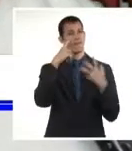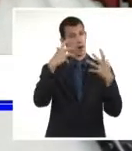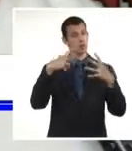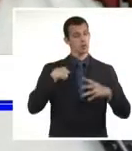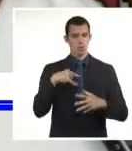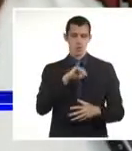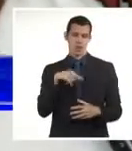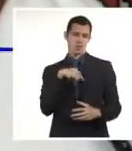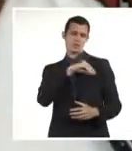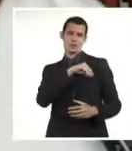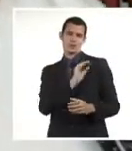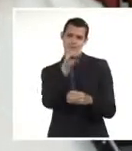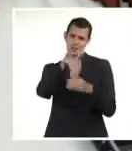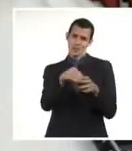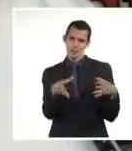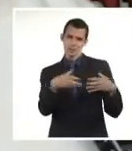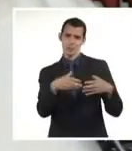playero